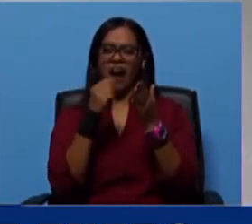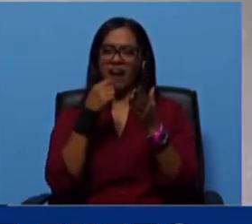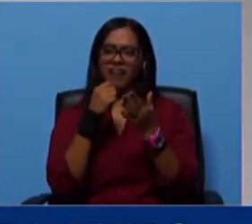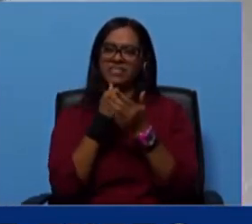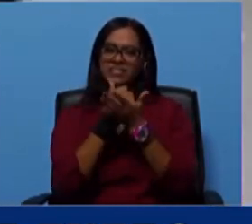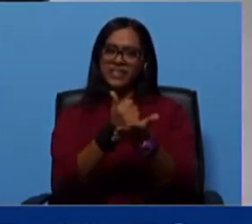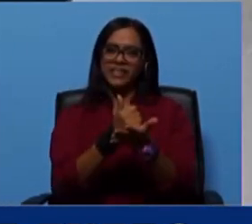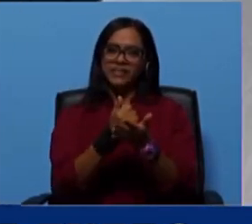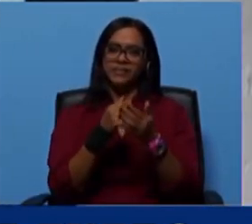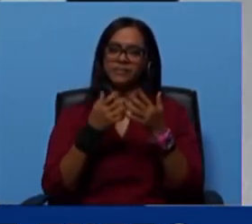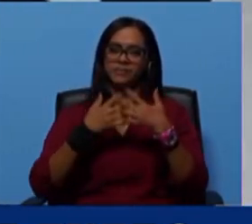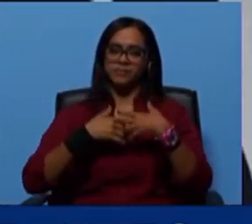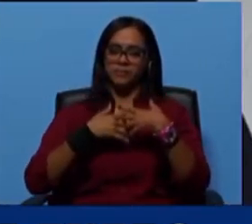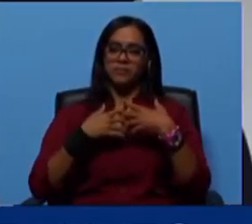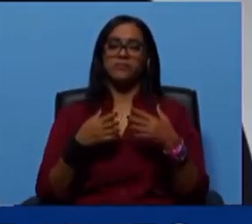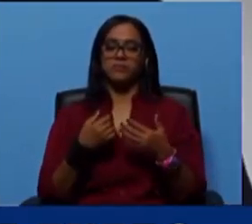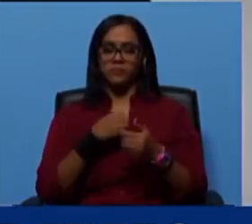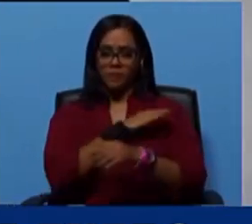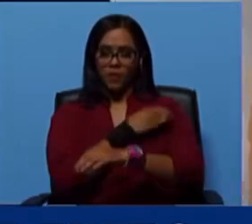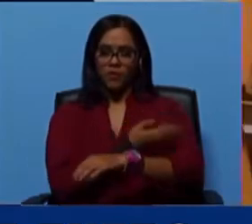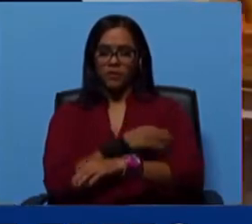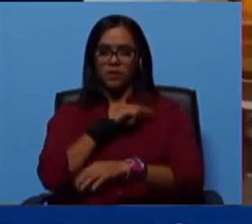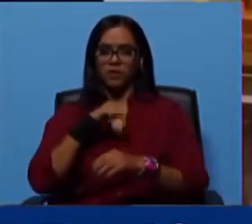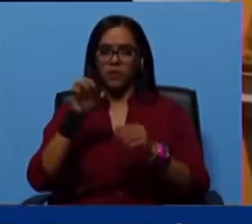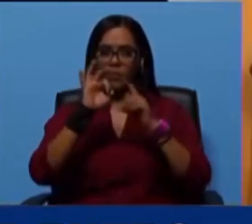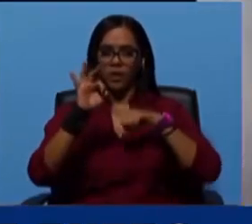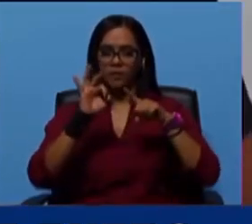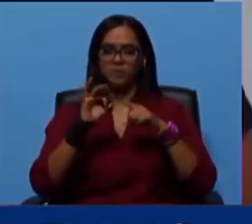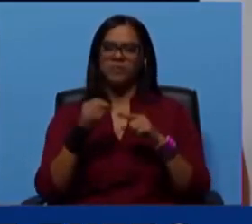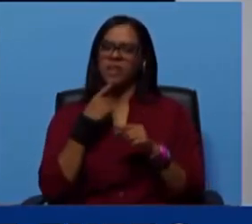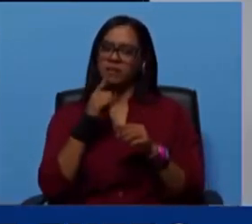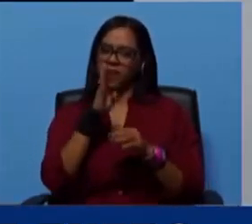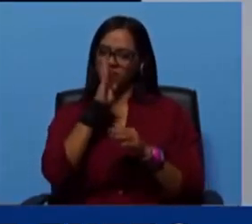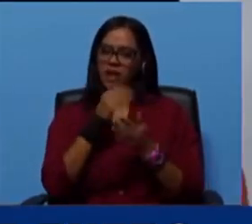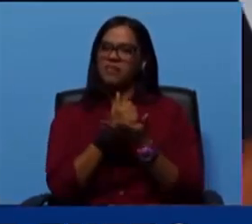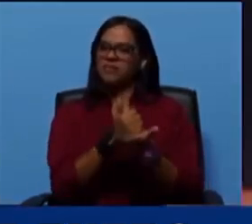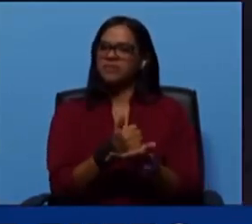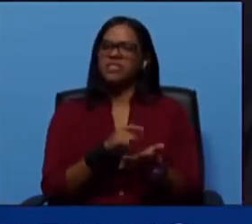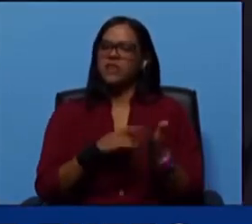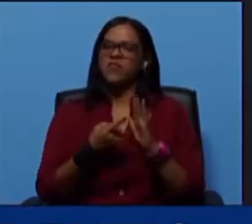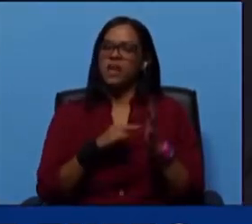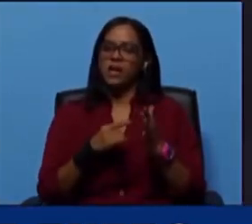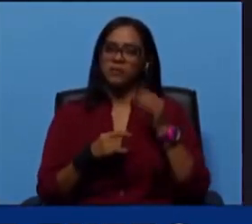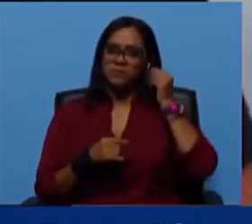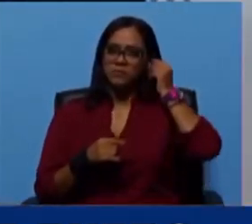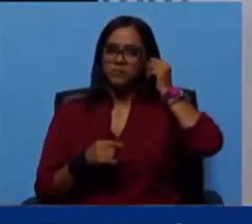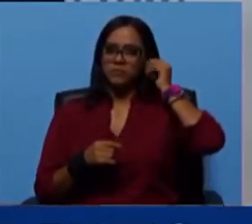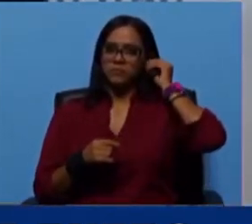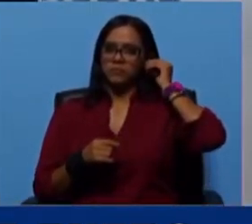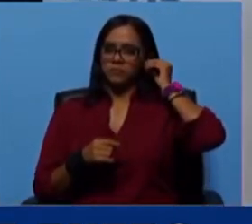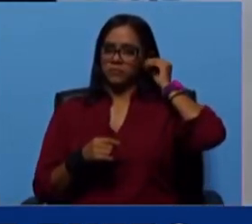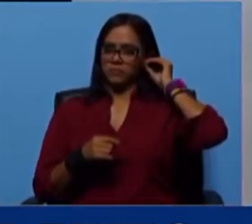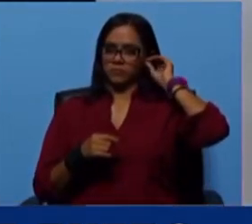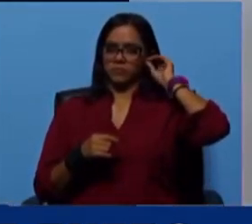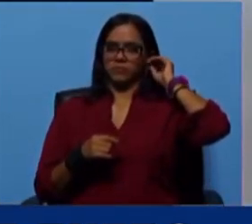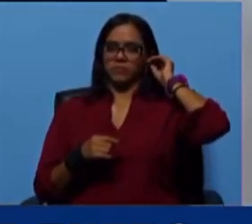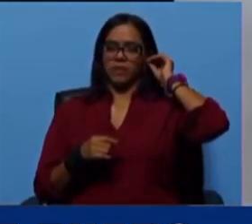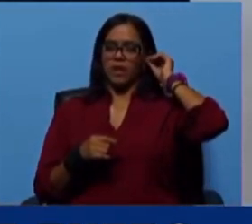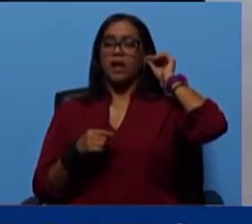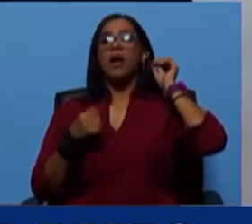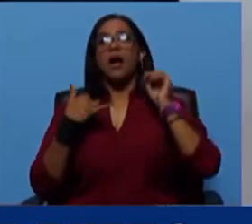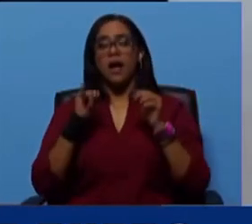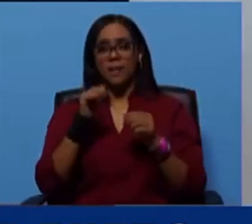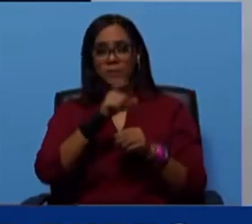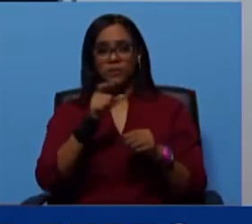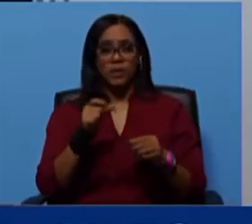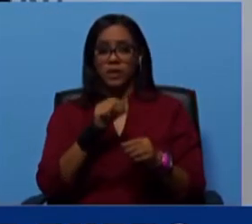bodegueros para que así también le demos fuerza a nuestra moneda. Cuando dices bancarizar, ¿qué significa eso? Bueno, hay bodegueros que no tenían puntos de venta y